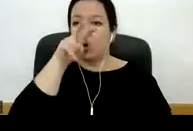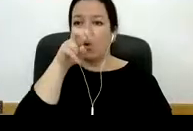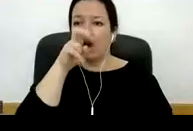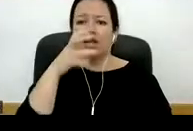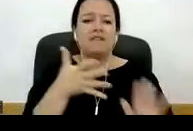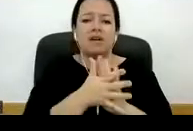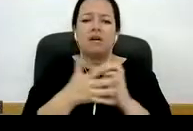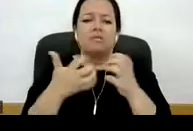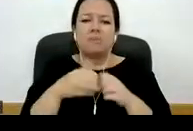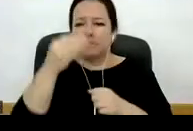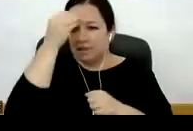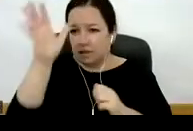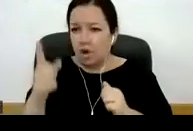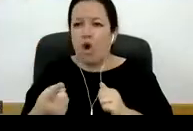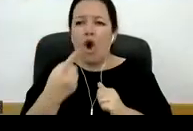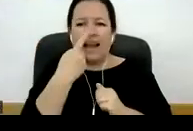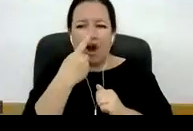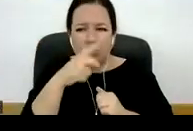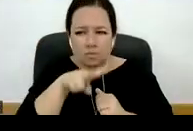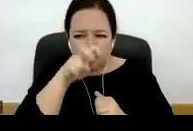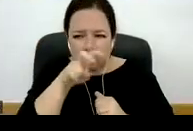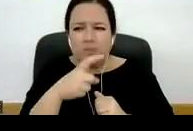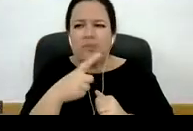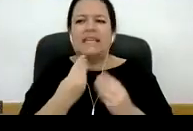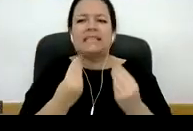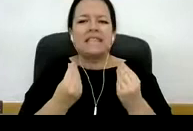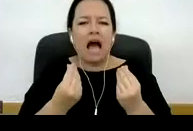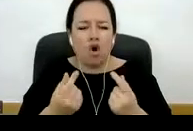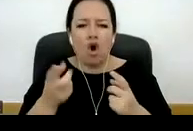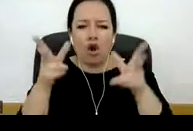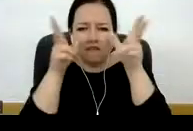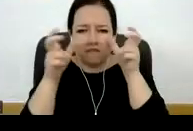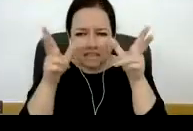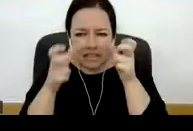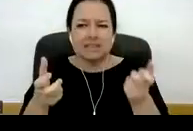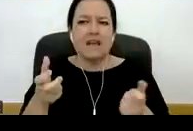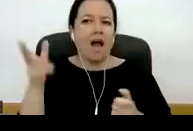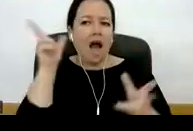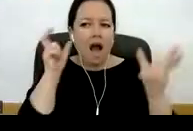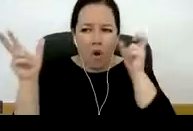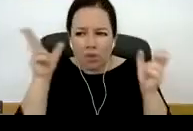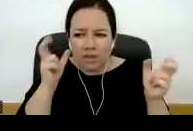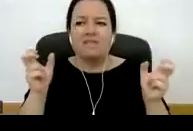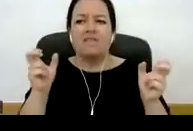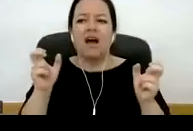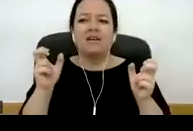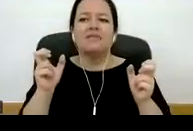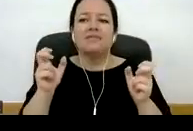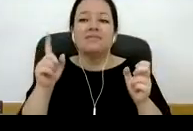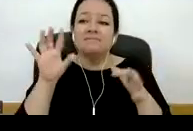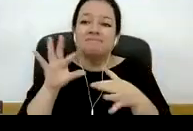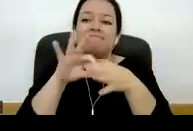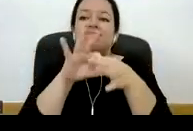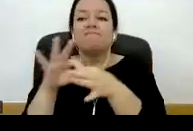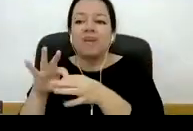las funciones. Pensad que el olfato, el gusto, la vista, la capacidad auditiva, por ejemplo, están mediadas